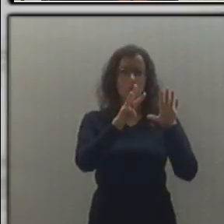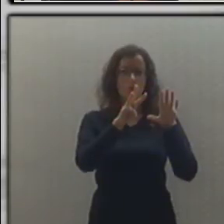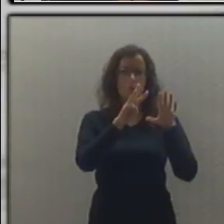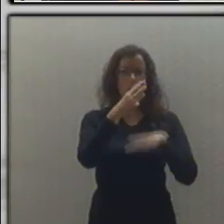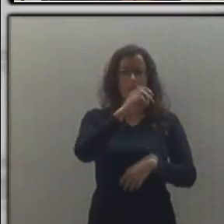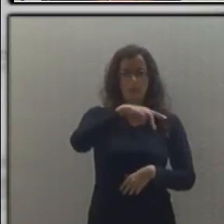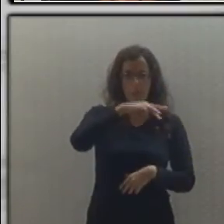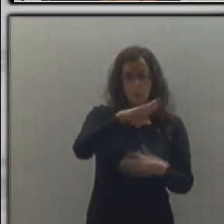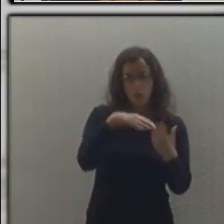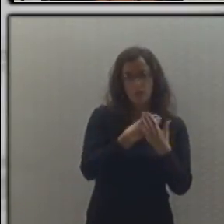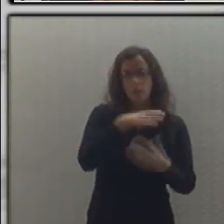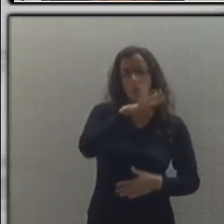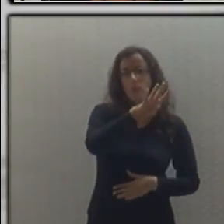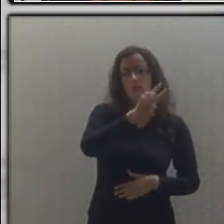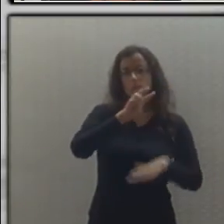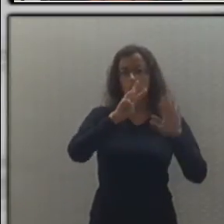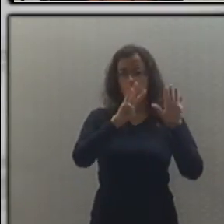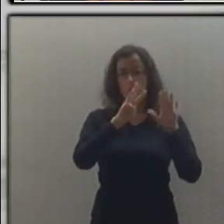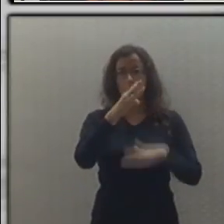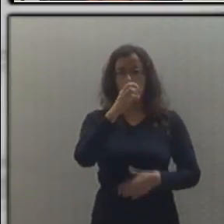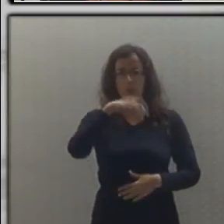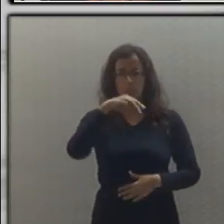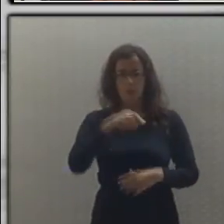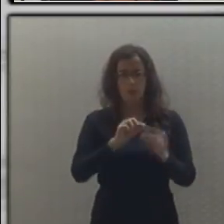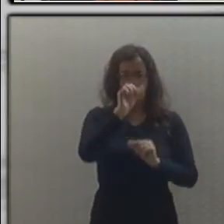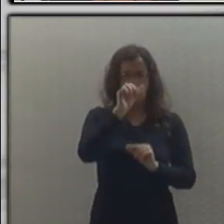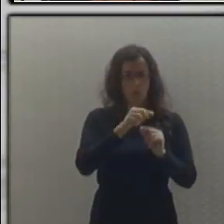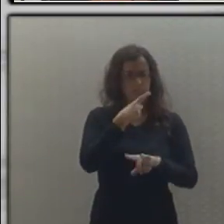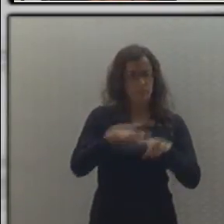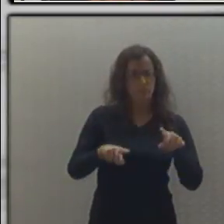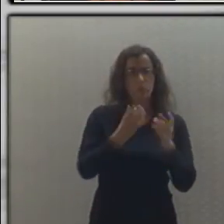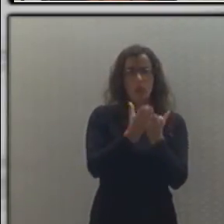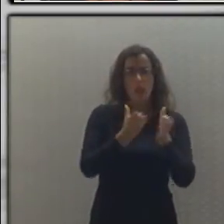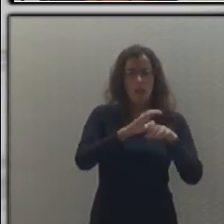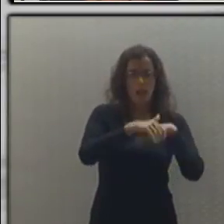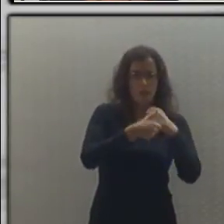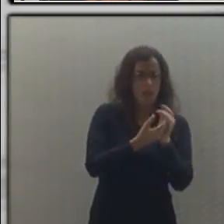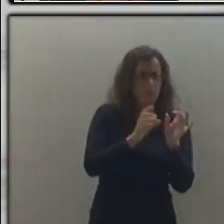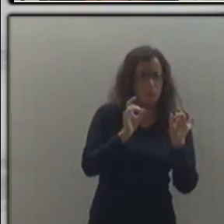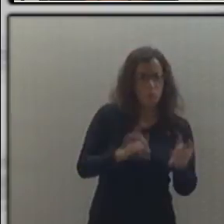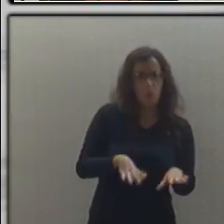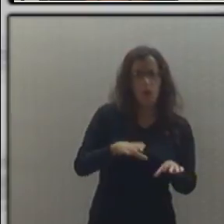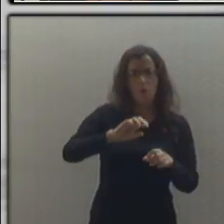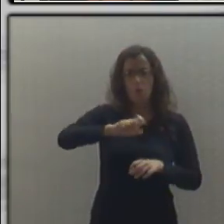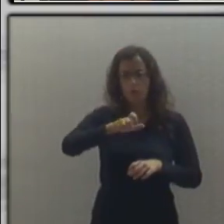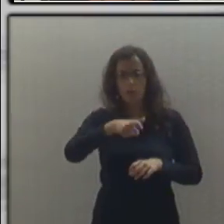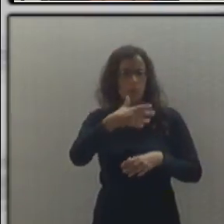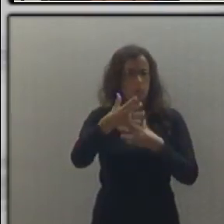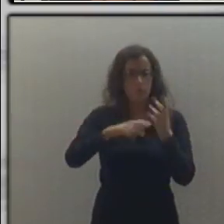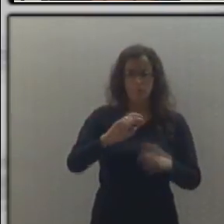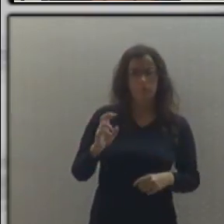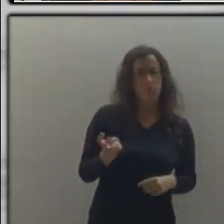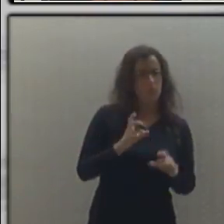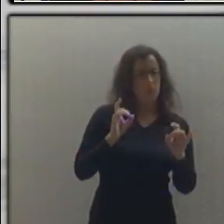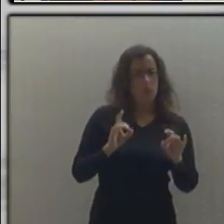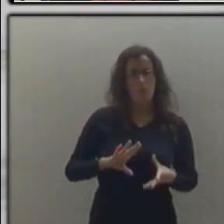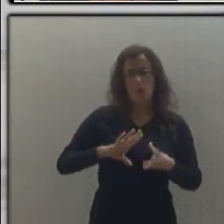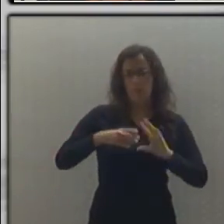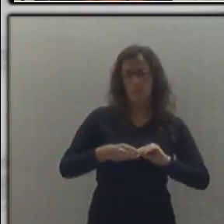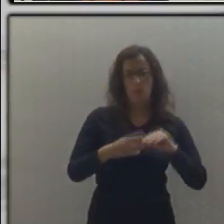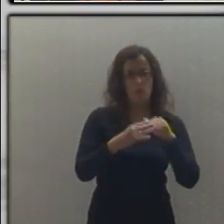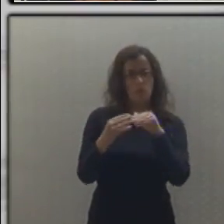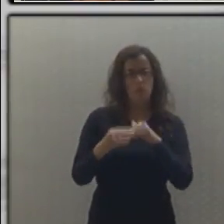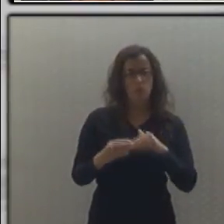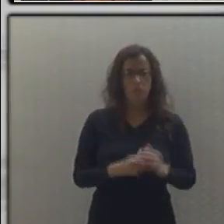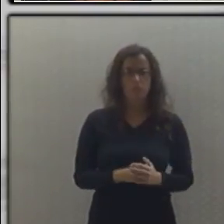hasta 48. Y así se ha hecho lo mismo con los lavabos o con los grifos más funcionales a colocar.